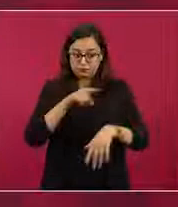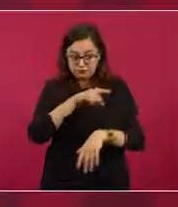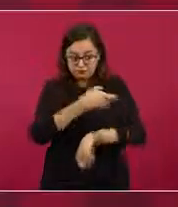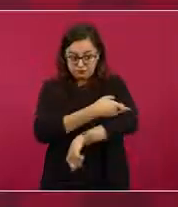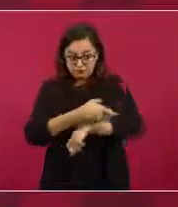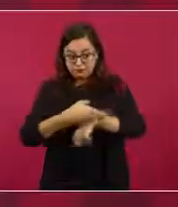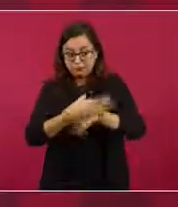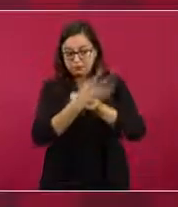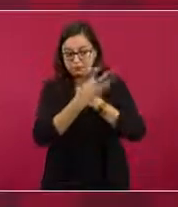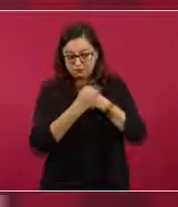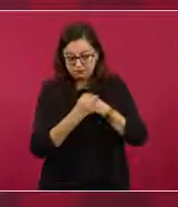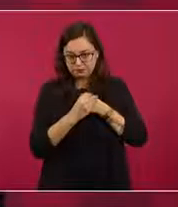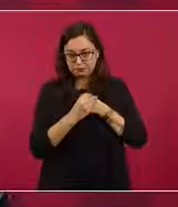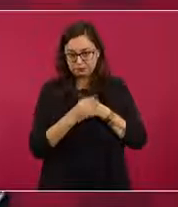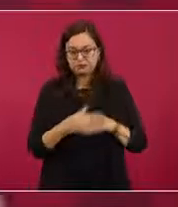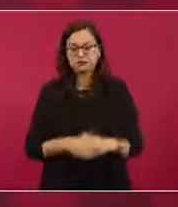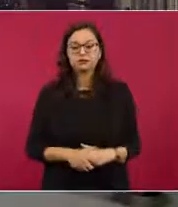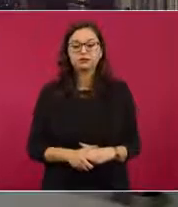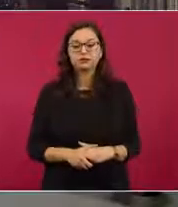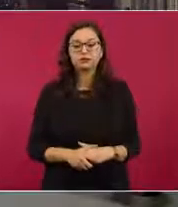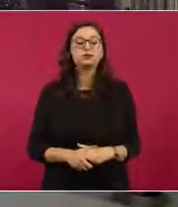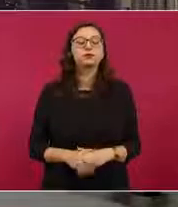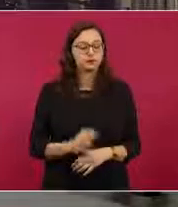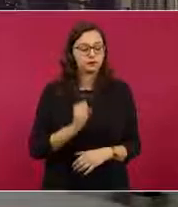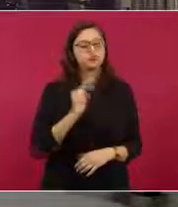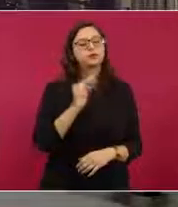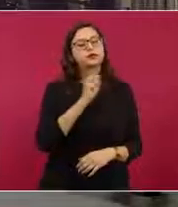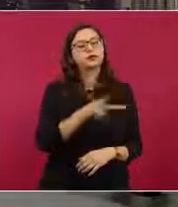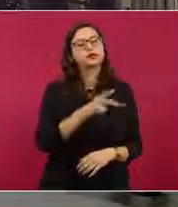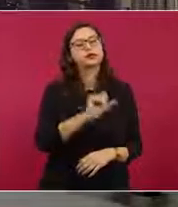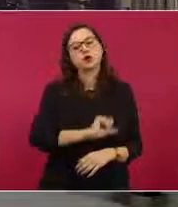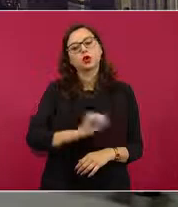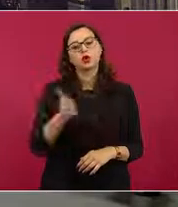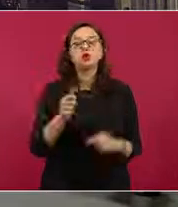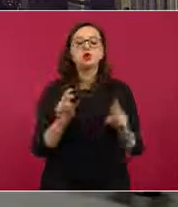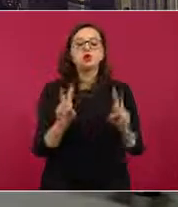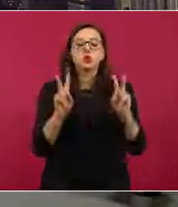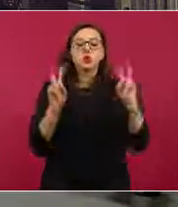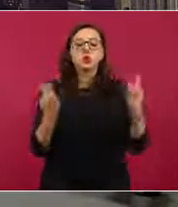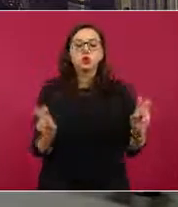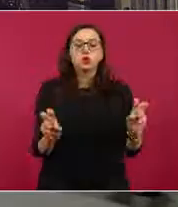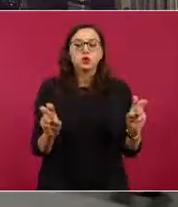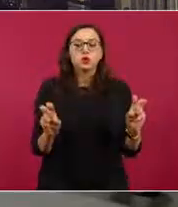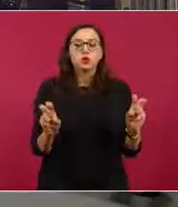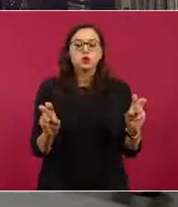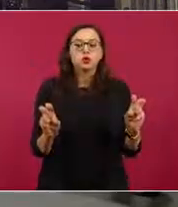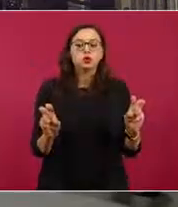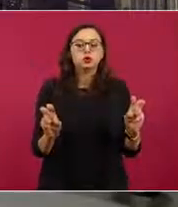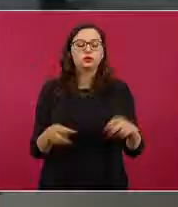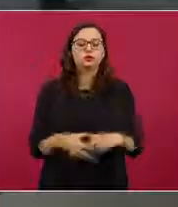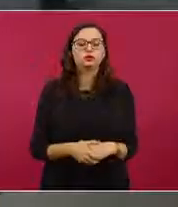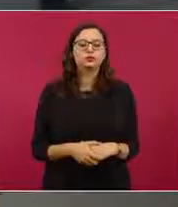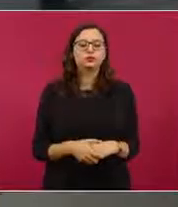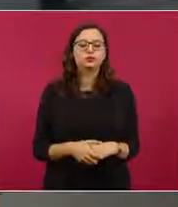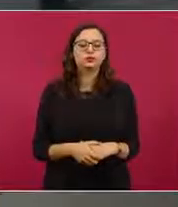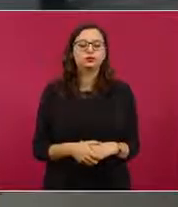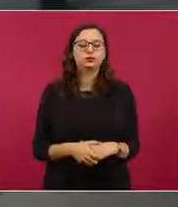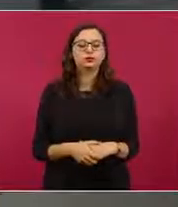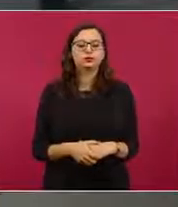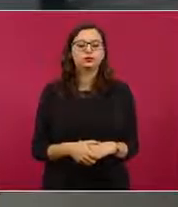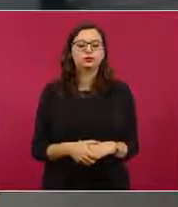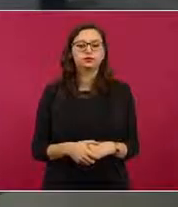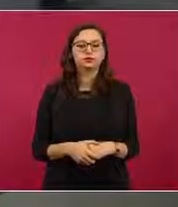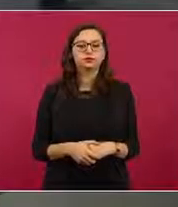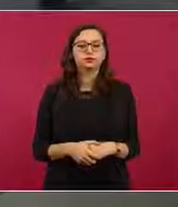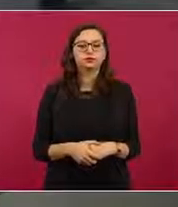autoricen. Okay. En otro tema, presidente, usted también y en esta semana tocó el tema